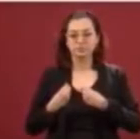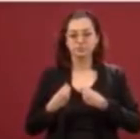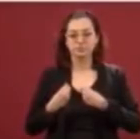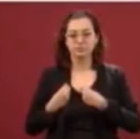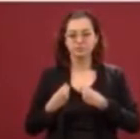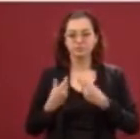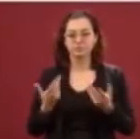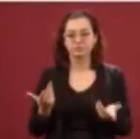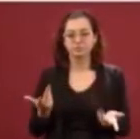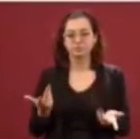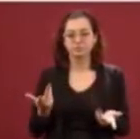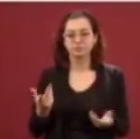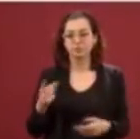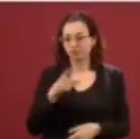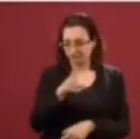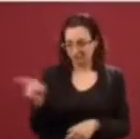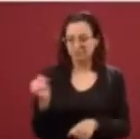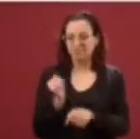Ya ustedes averigüenlo.